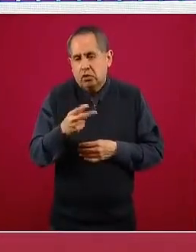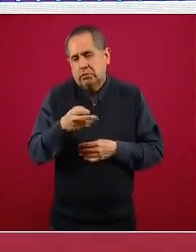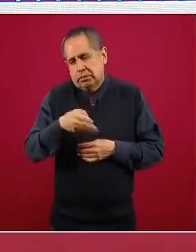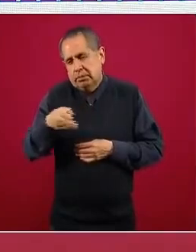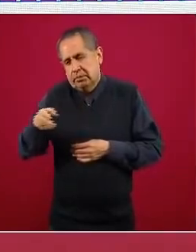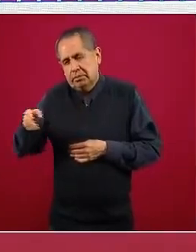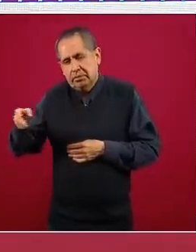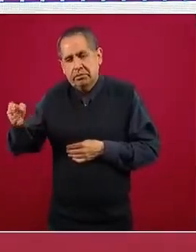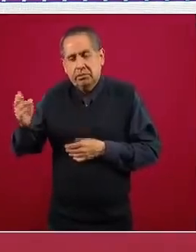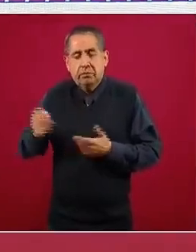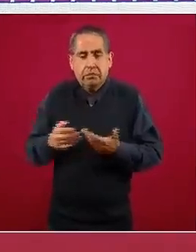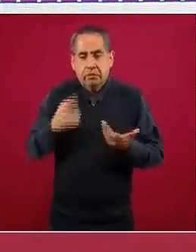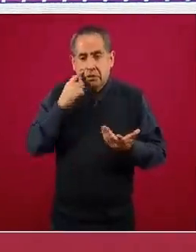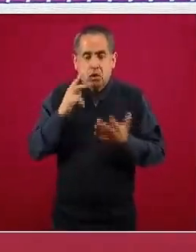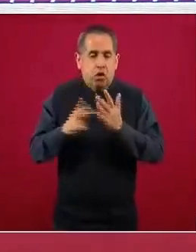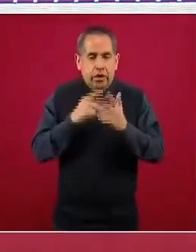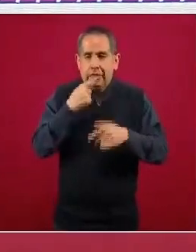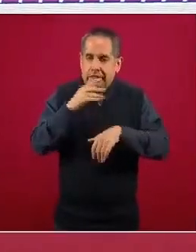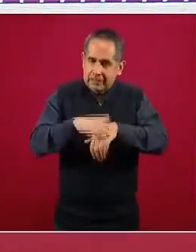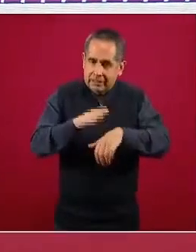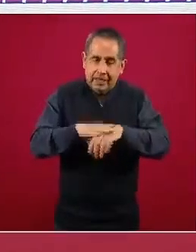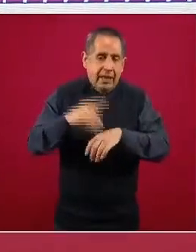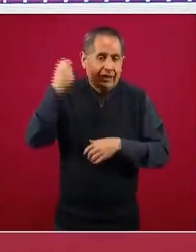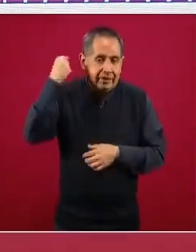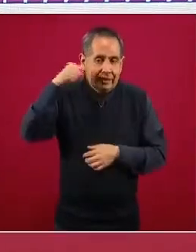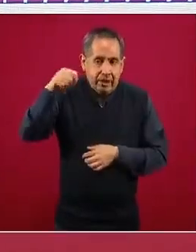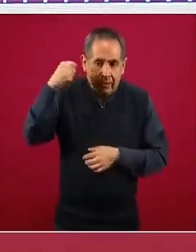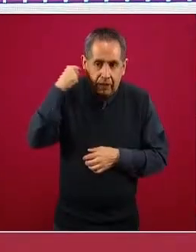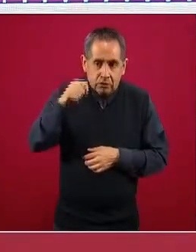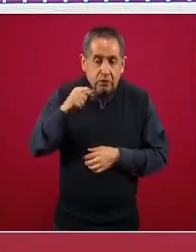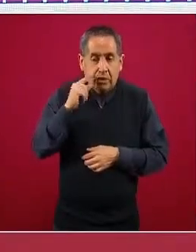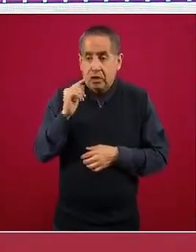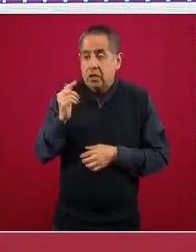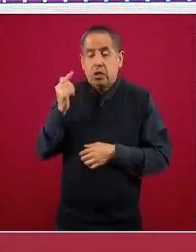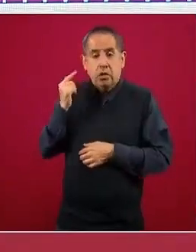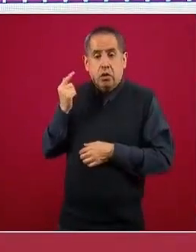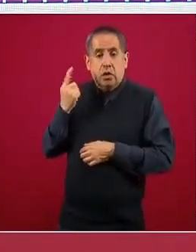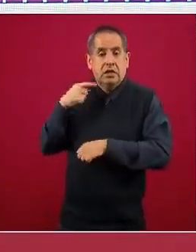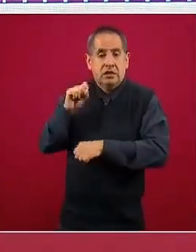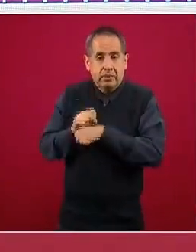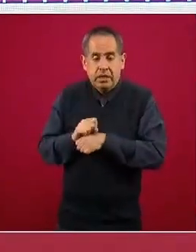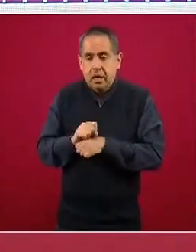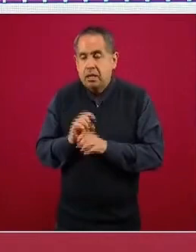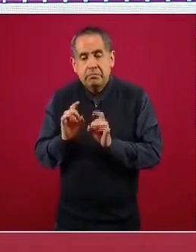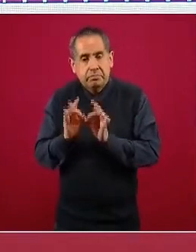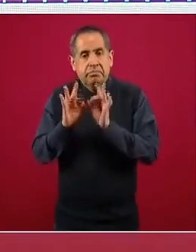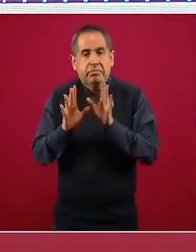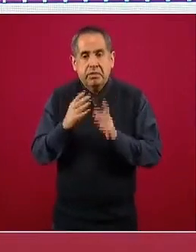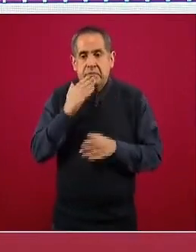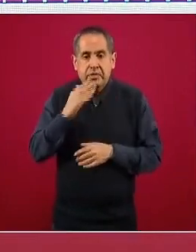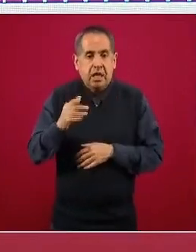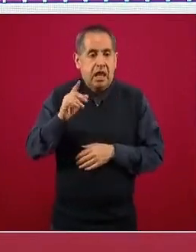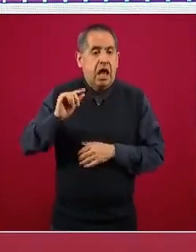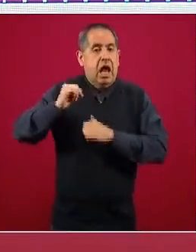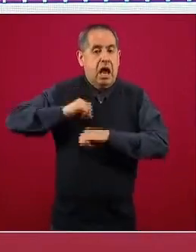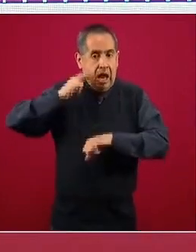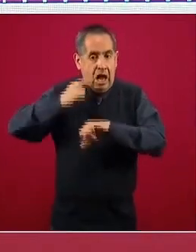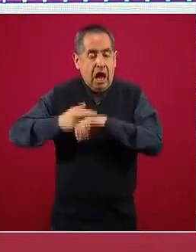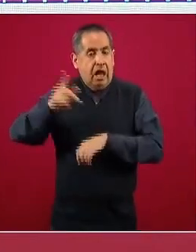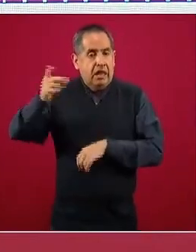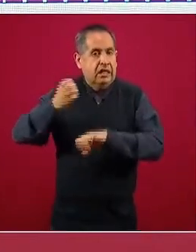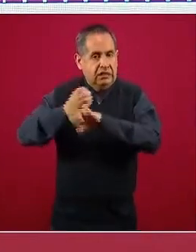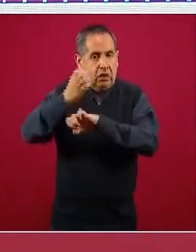así sucesivamente. Y retomo sobre el tema de Tabasco. Desde el fin de semana, muy oportunamente, la autoridad